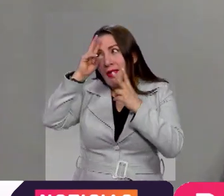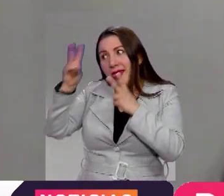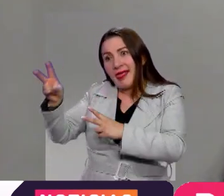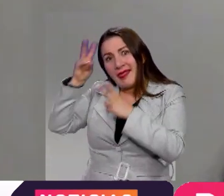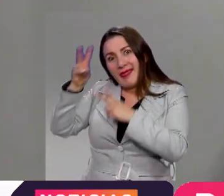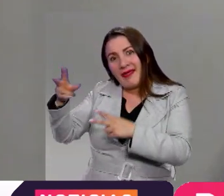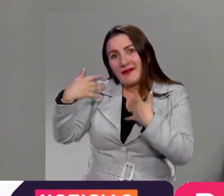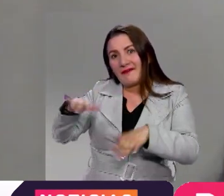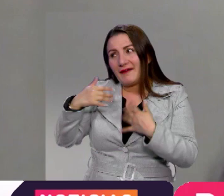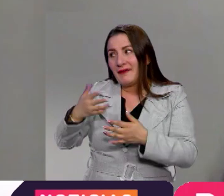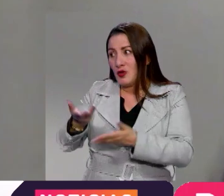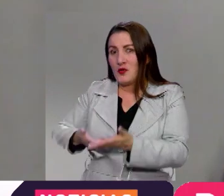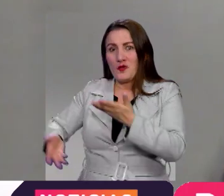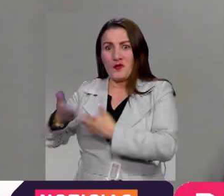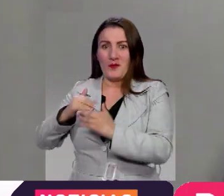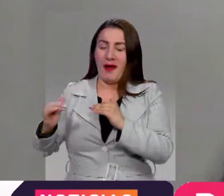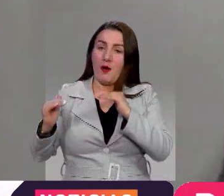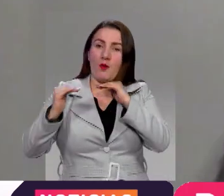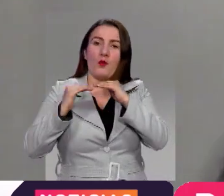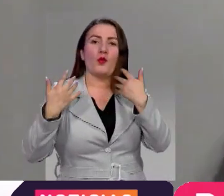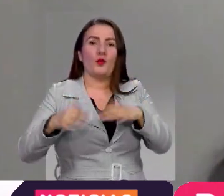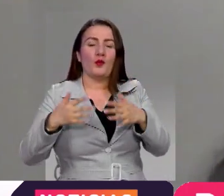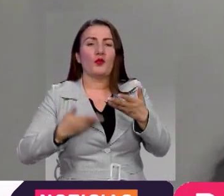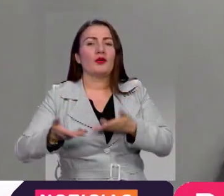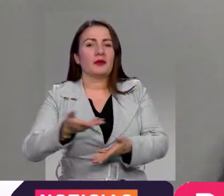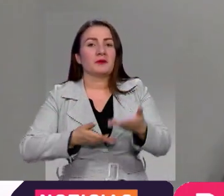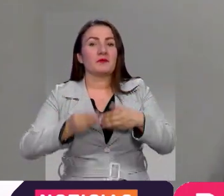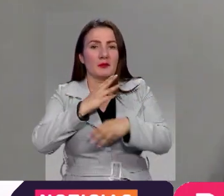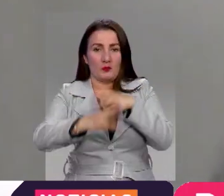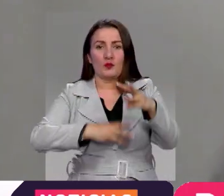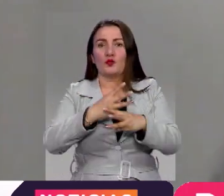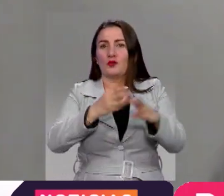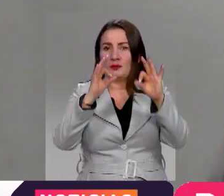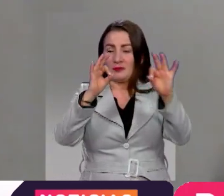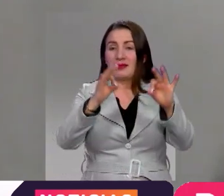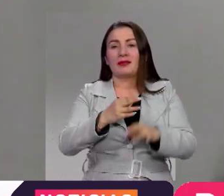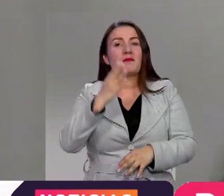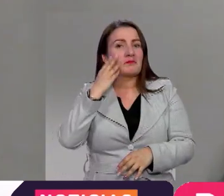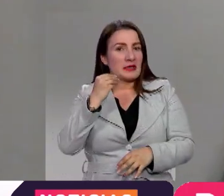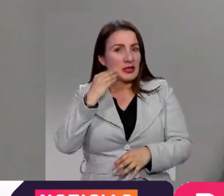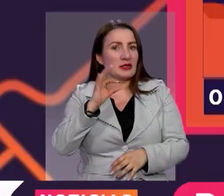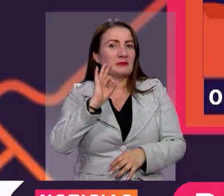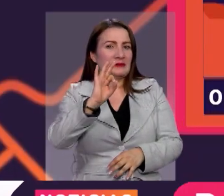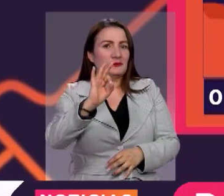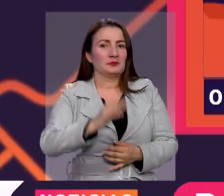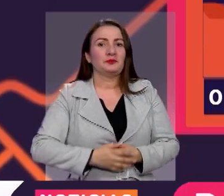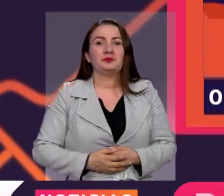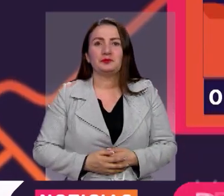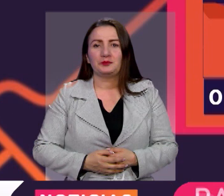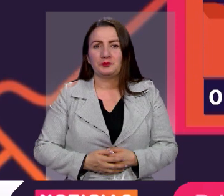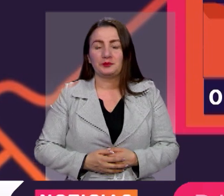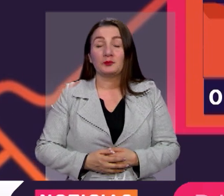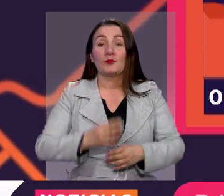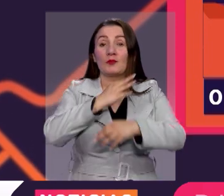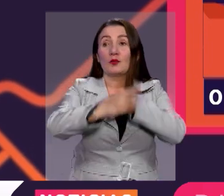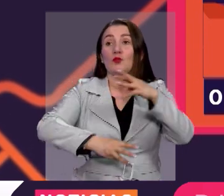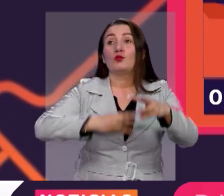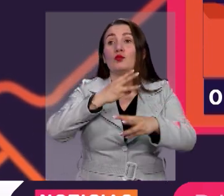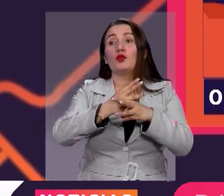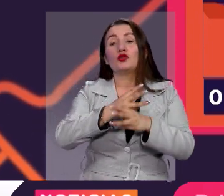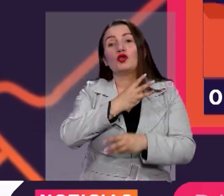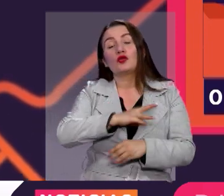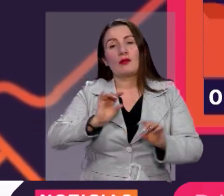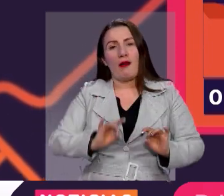ha tenido y compartir con ellos durante pues este mundial va a ser, la verdad, una experiencia muy chévere. Los mundiales en Wollongong,